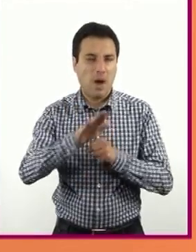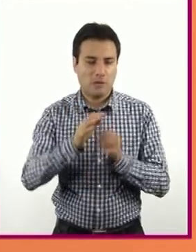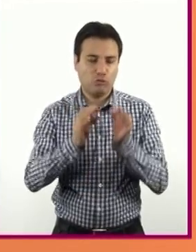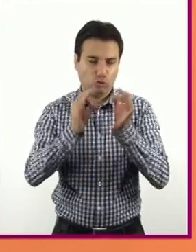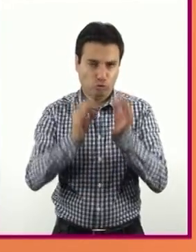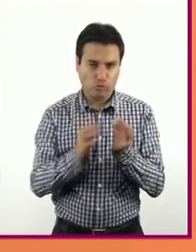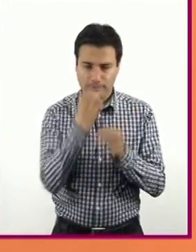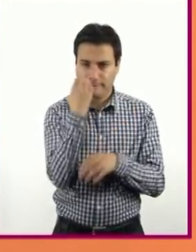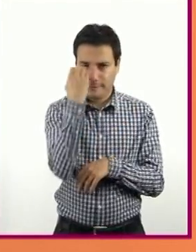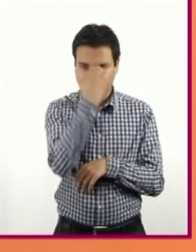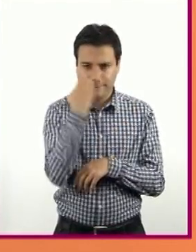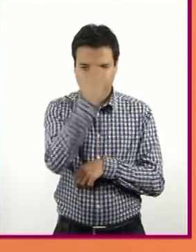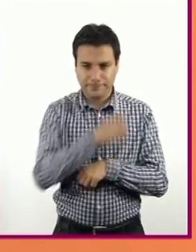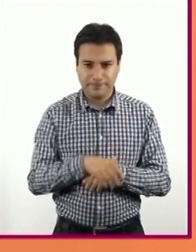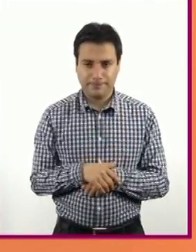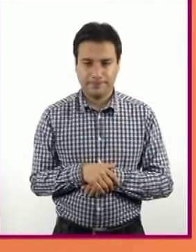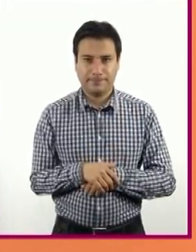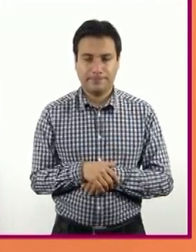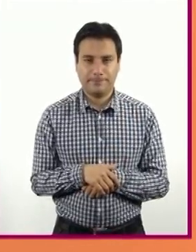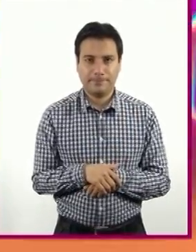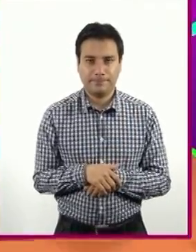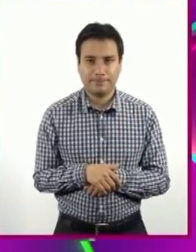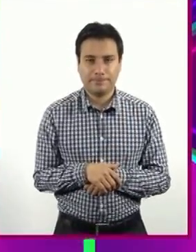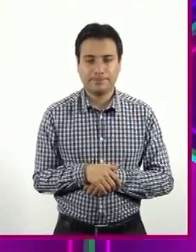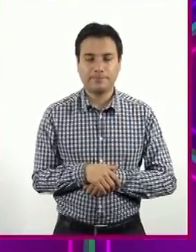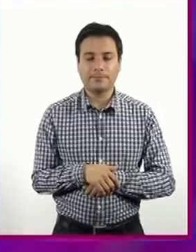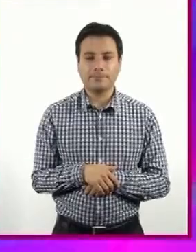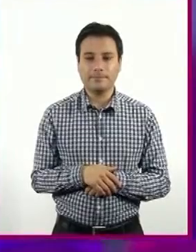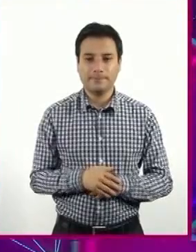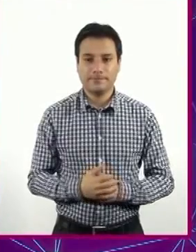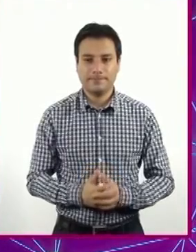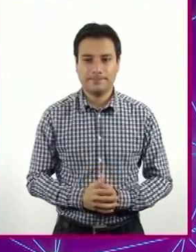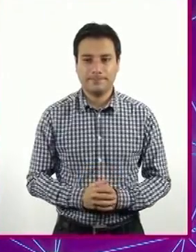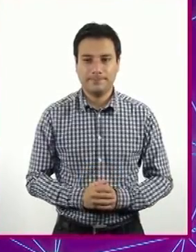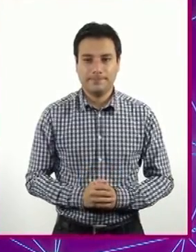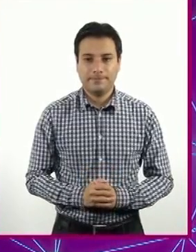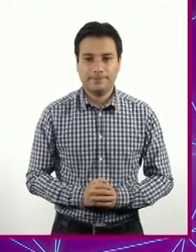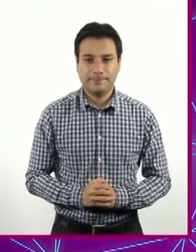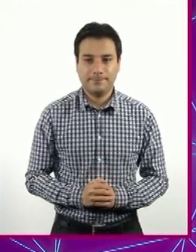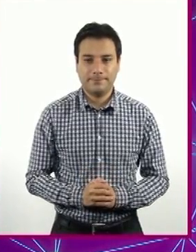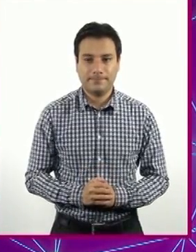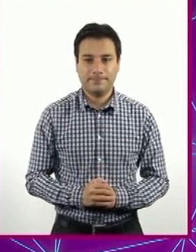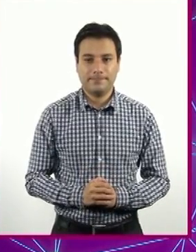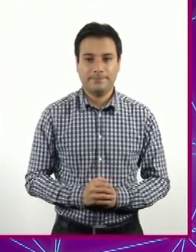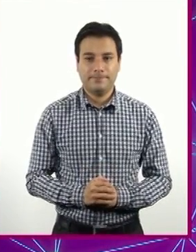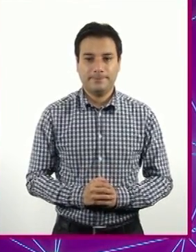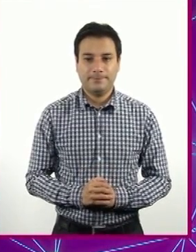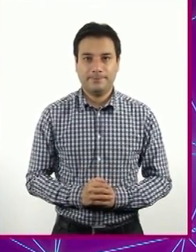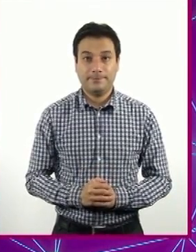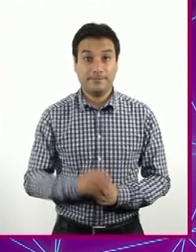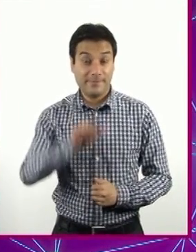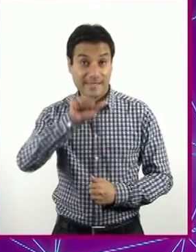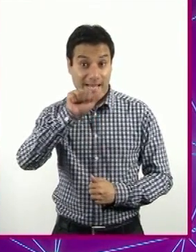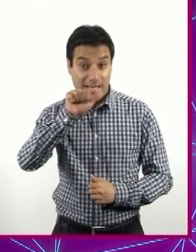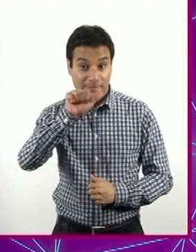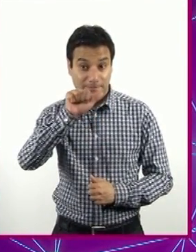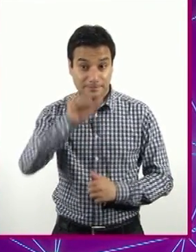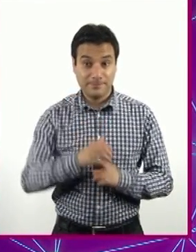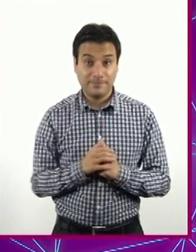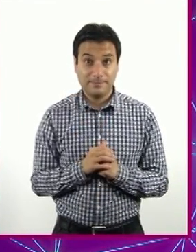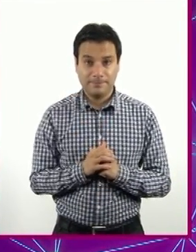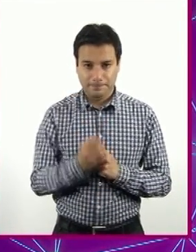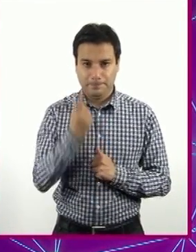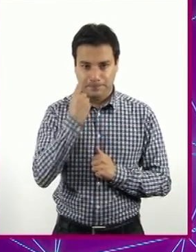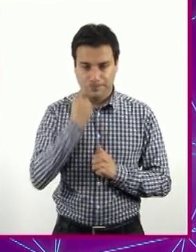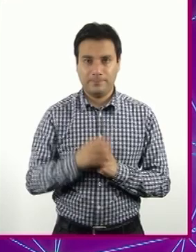cuadrática, basándonos en las diferencias de los términos. En el inciso A, la